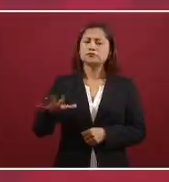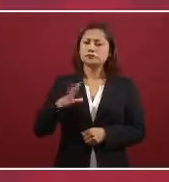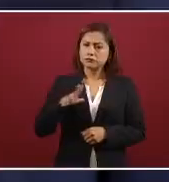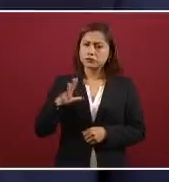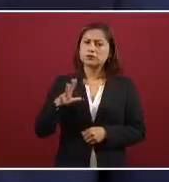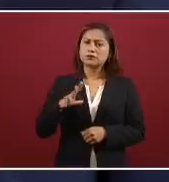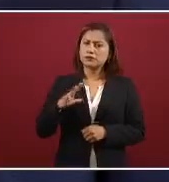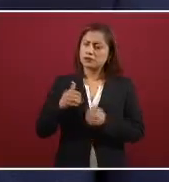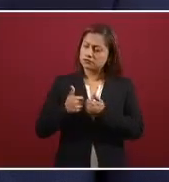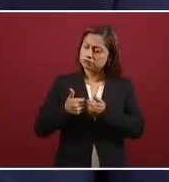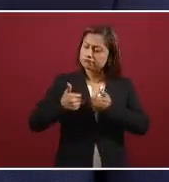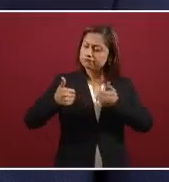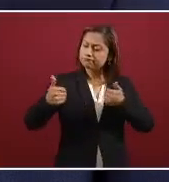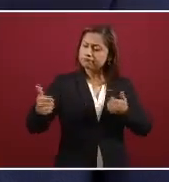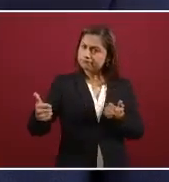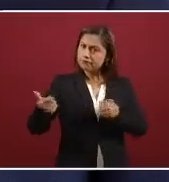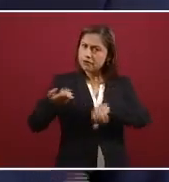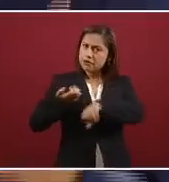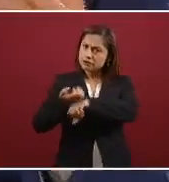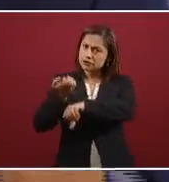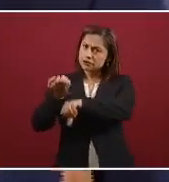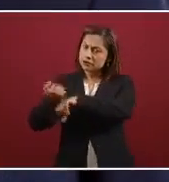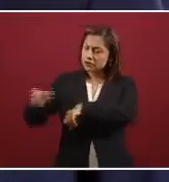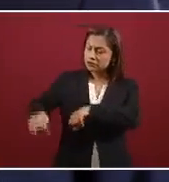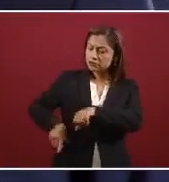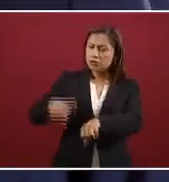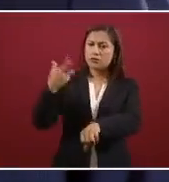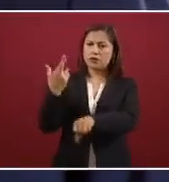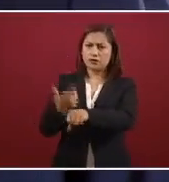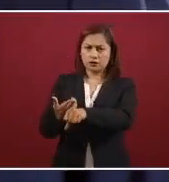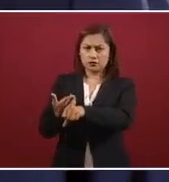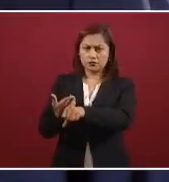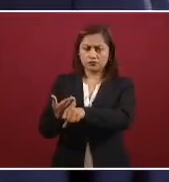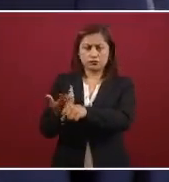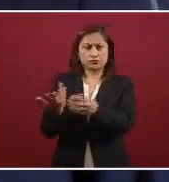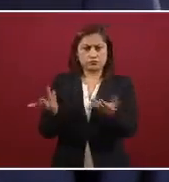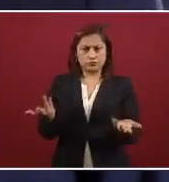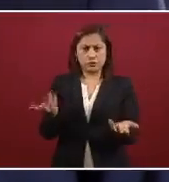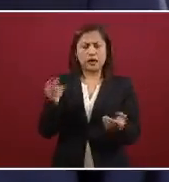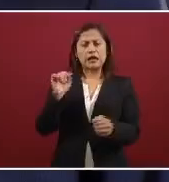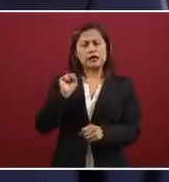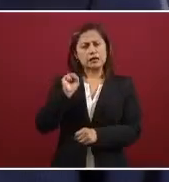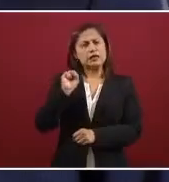en los gobiernos estatales, son parte del pacto federal,